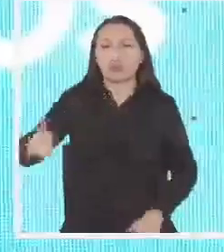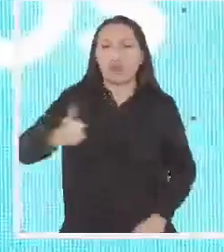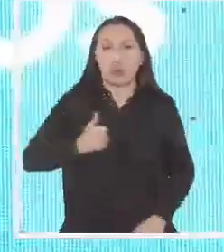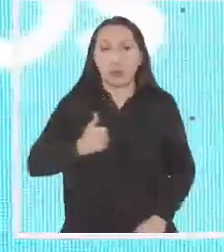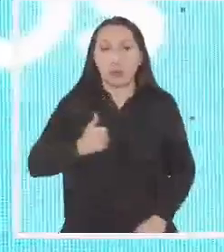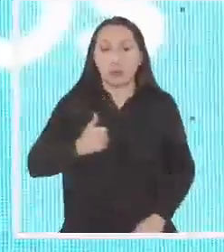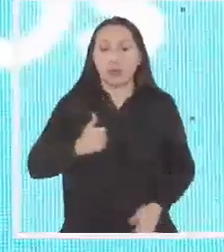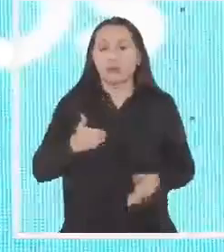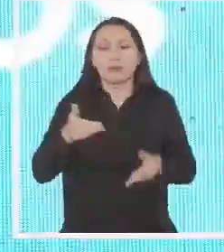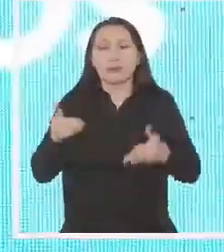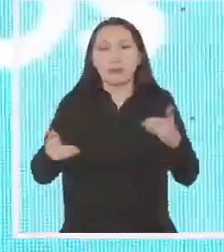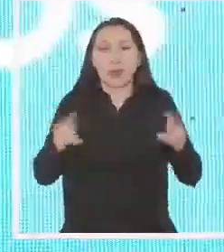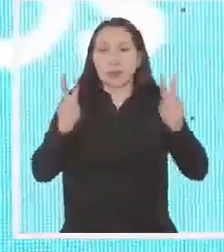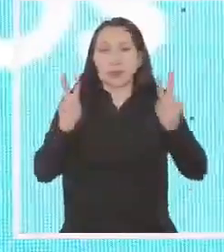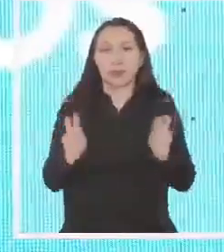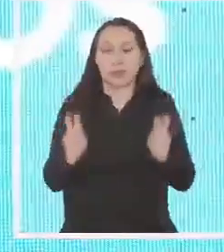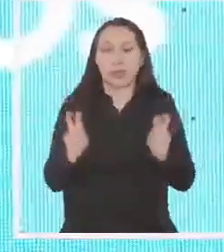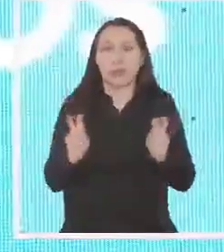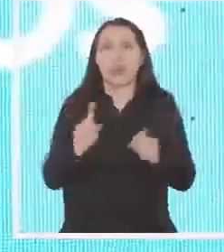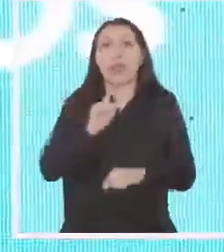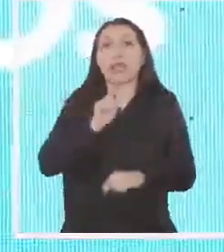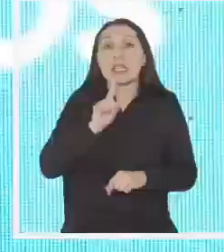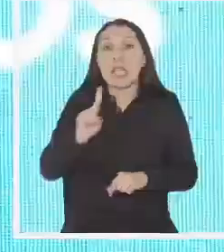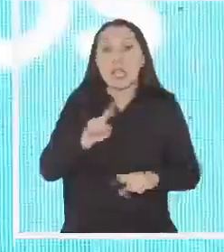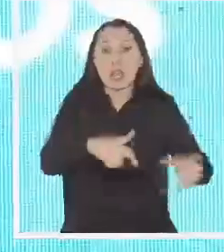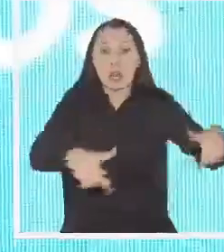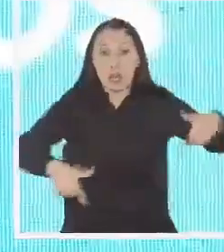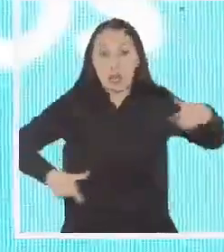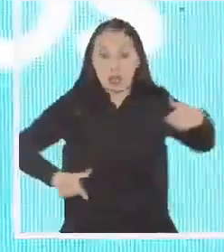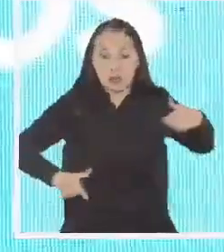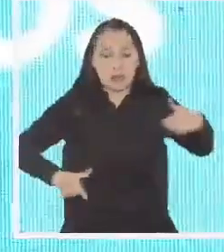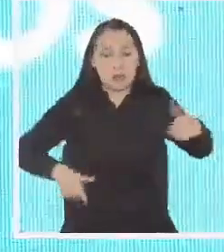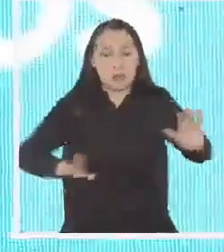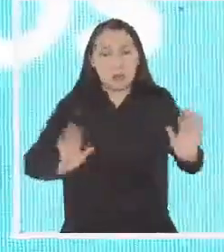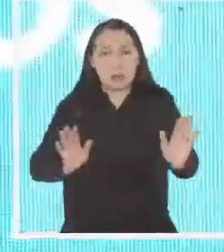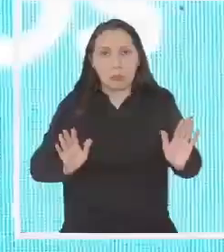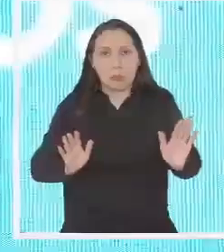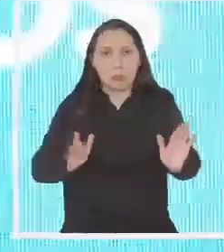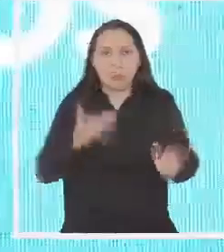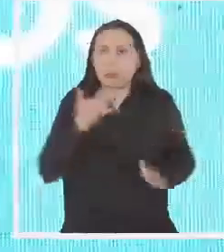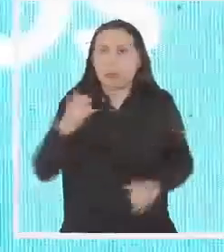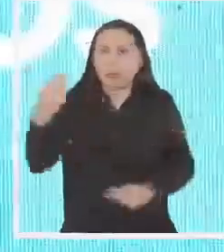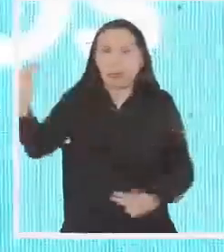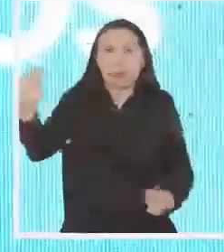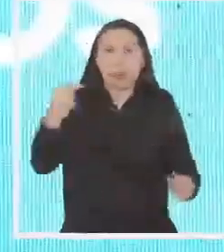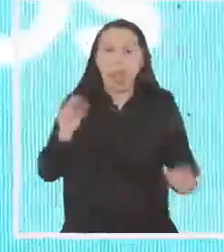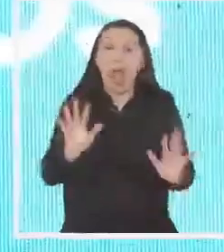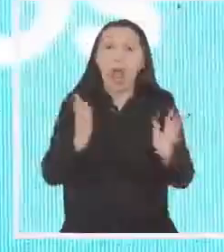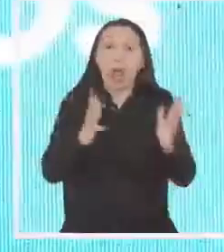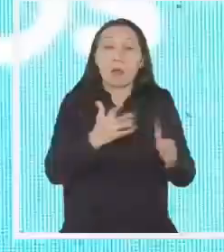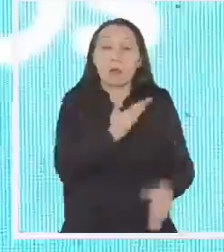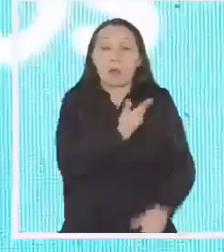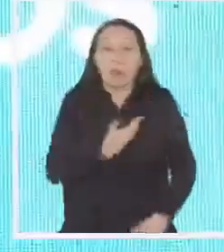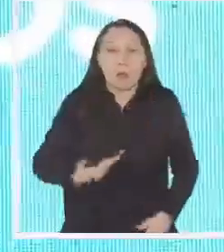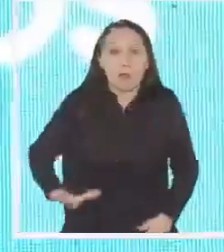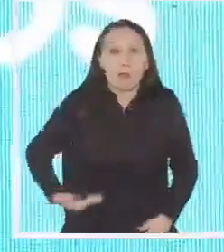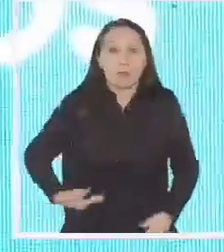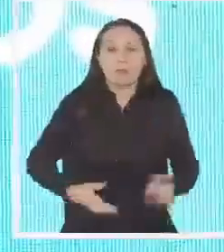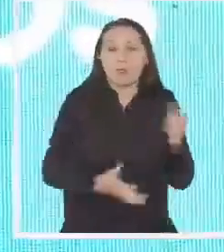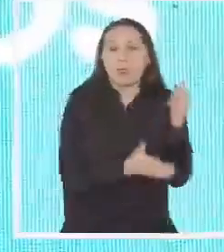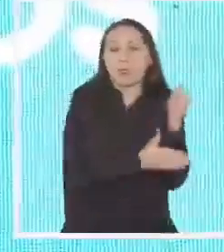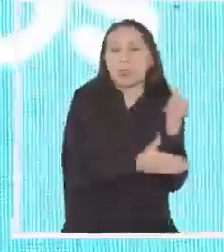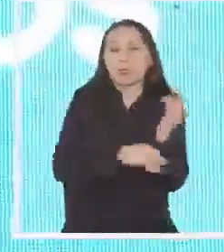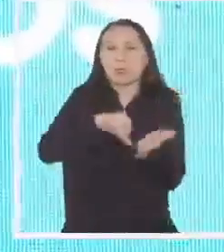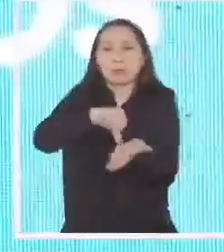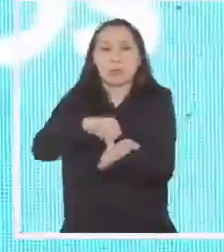eso más allá de quién esté en el gobierno, porque puede ser un gobierno de izquierda, de centro, de derecha o